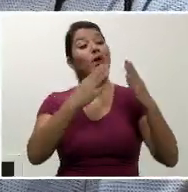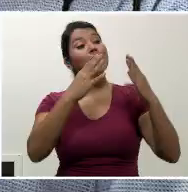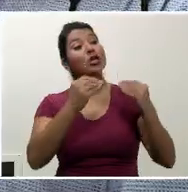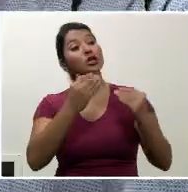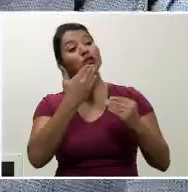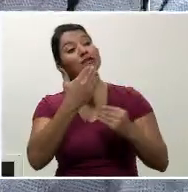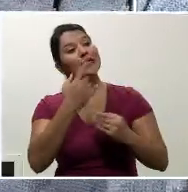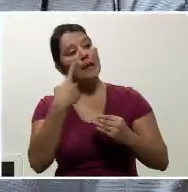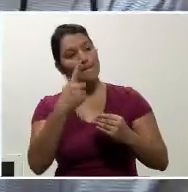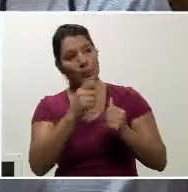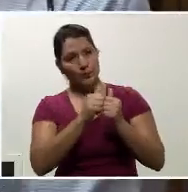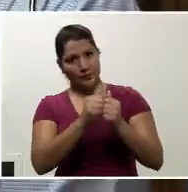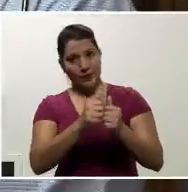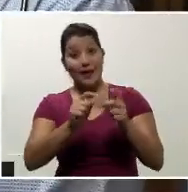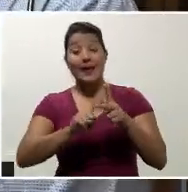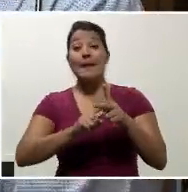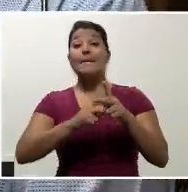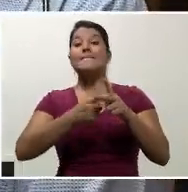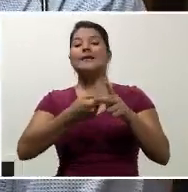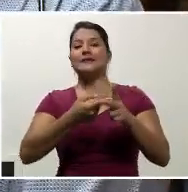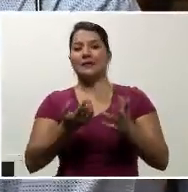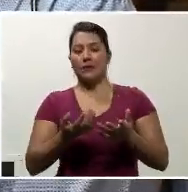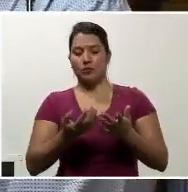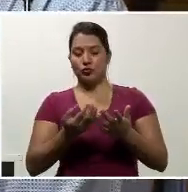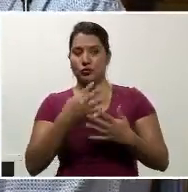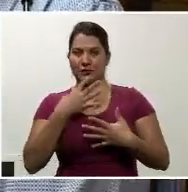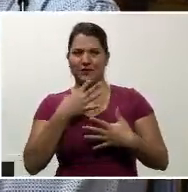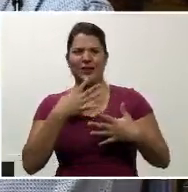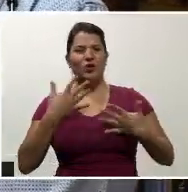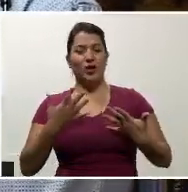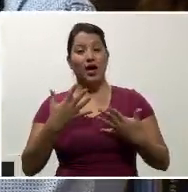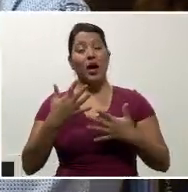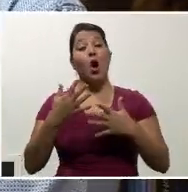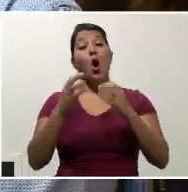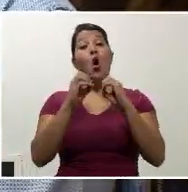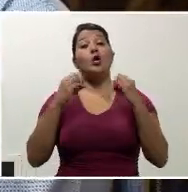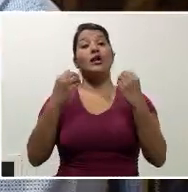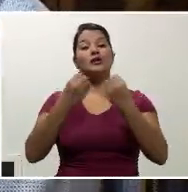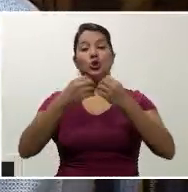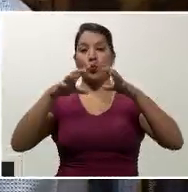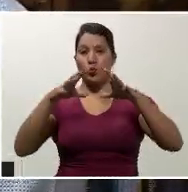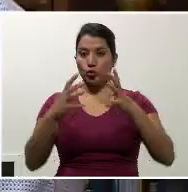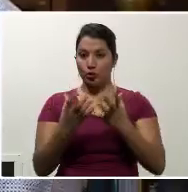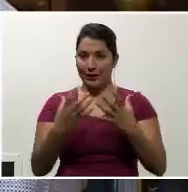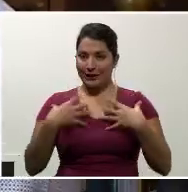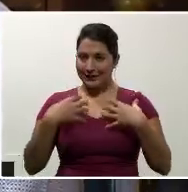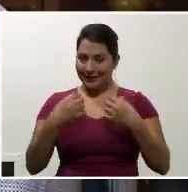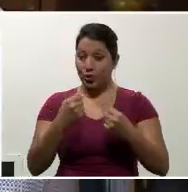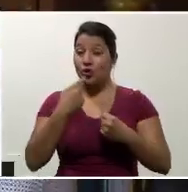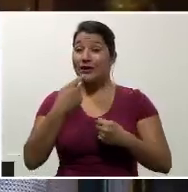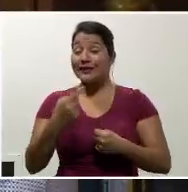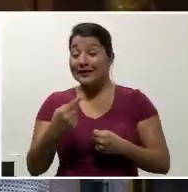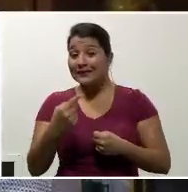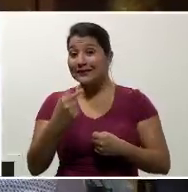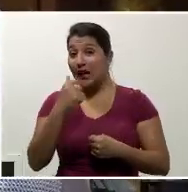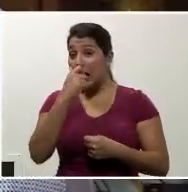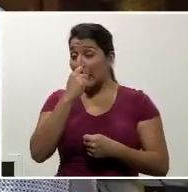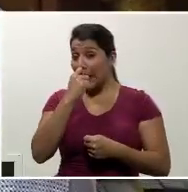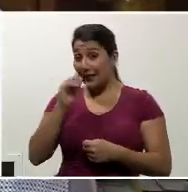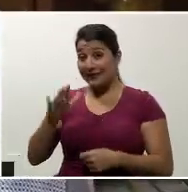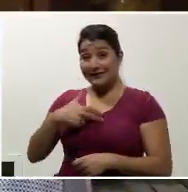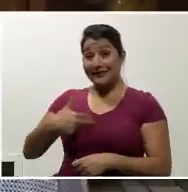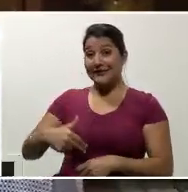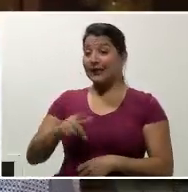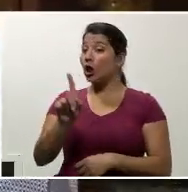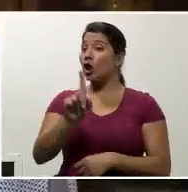bueno, empezamos diciendo un poco, la Organización Mundial de la Salud dice que el coronavirus no es solo una gripe, sin embargo, correcto, ha existido un